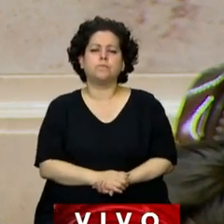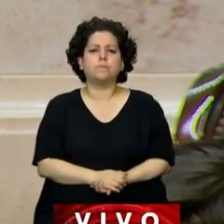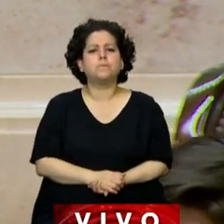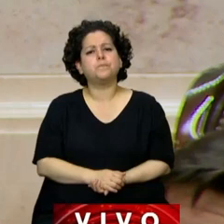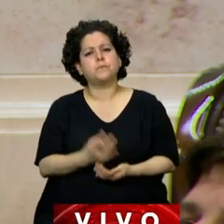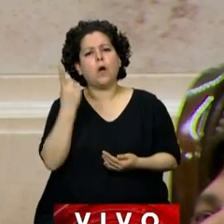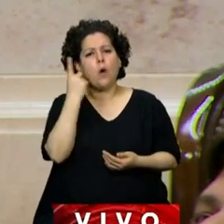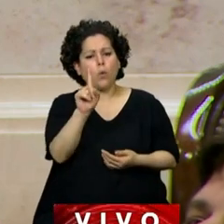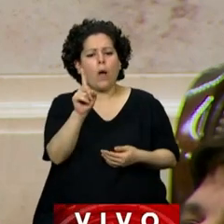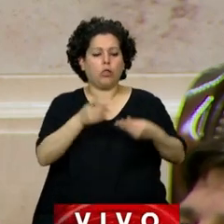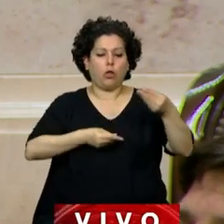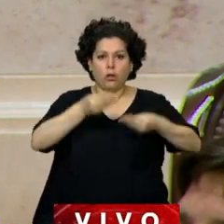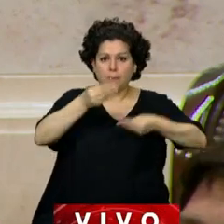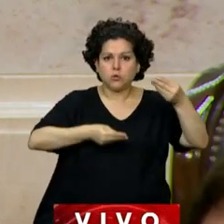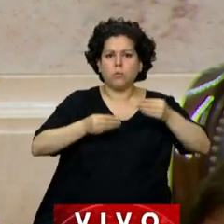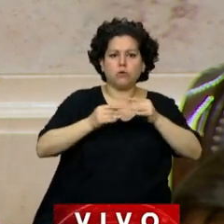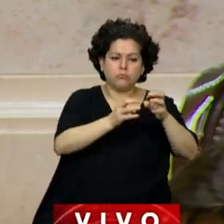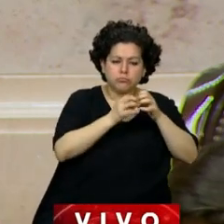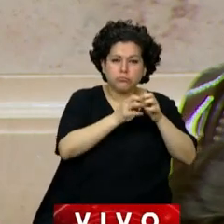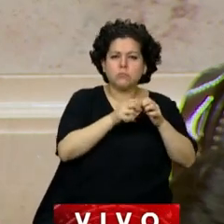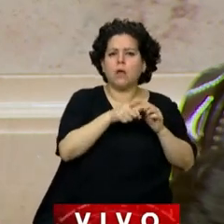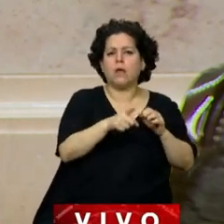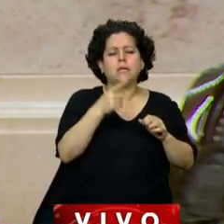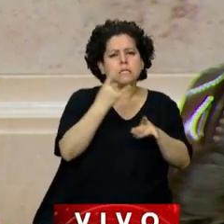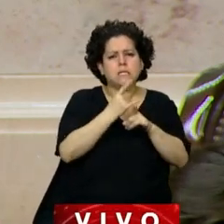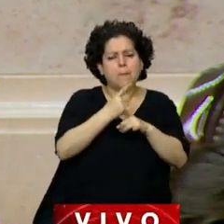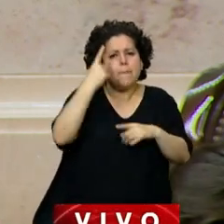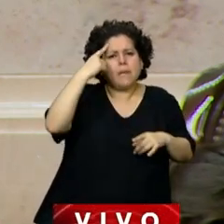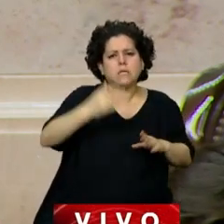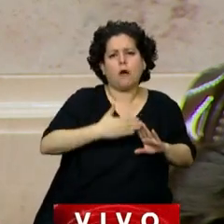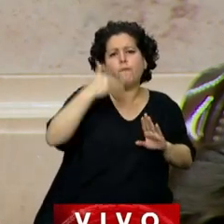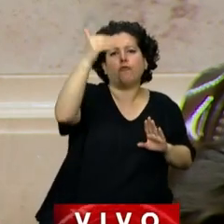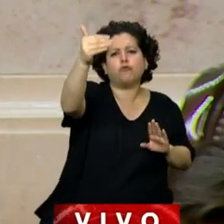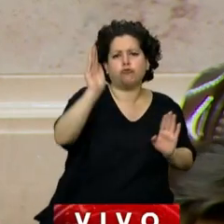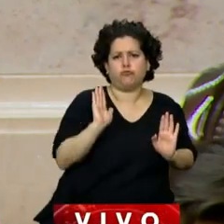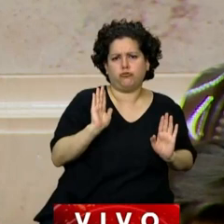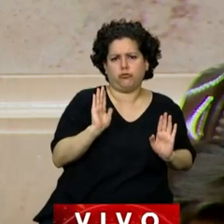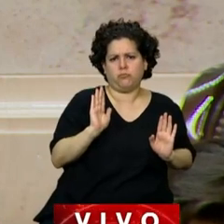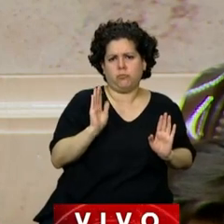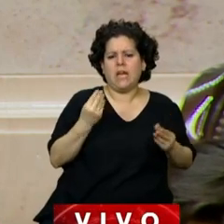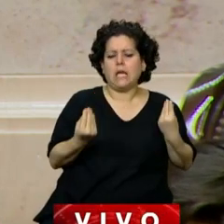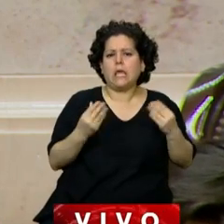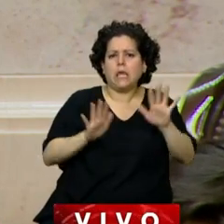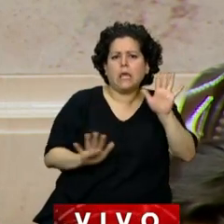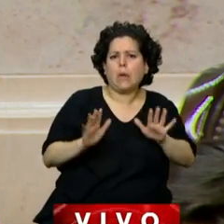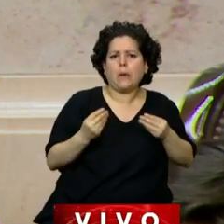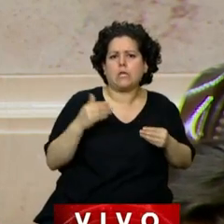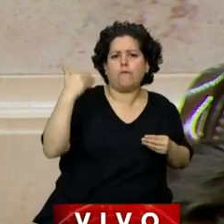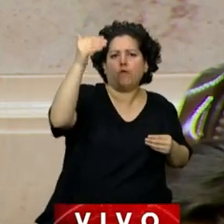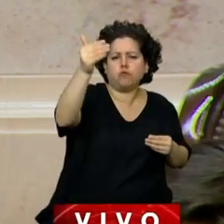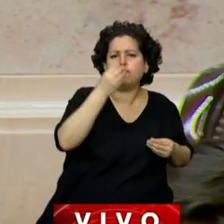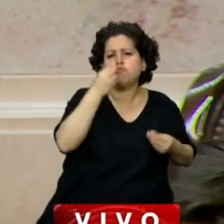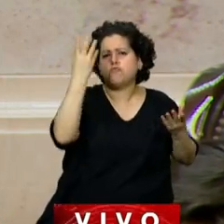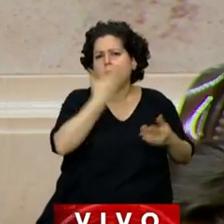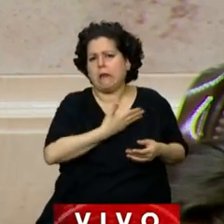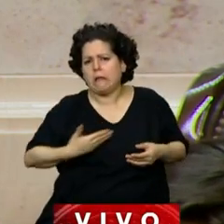Cuando se discute el presupuesto se plantea futuro, se plantea lo que se va a hacer a futuro en cualquier gestión,